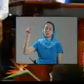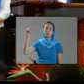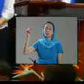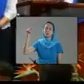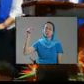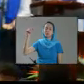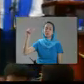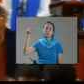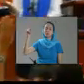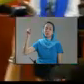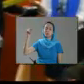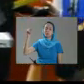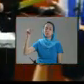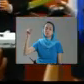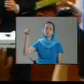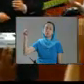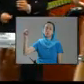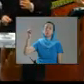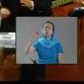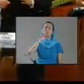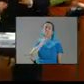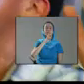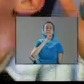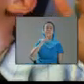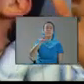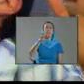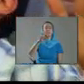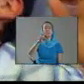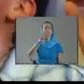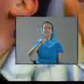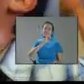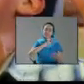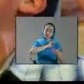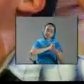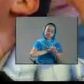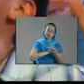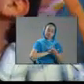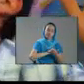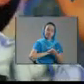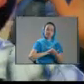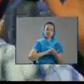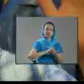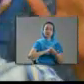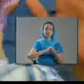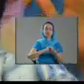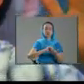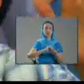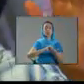Tú eres